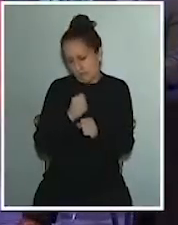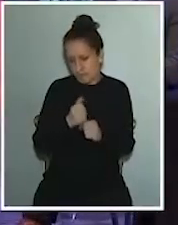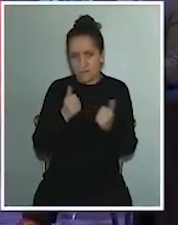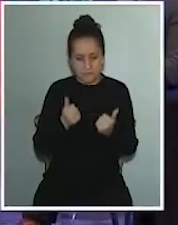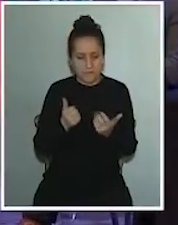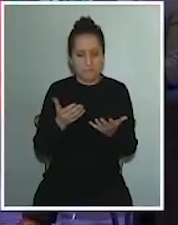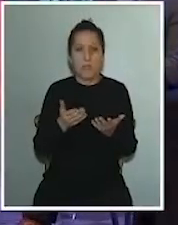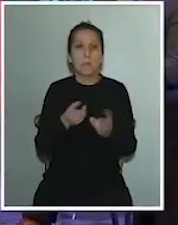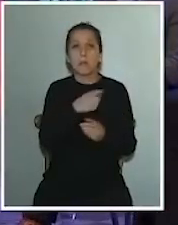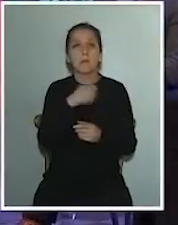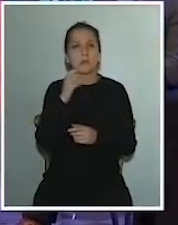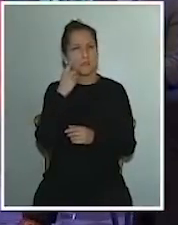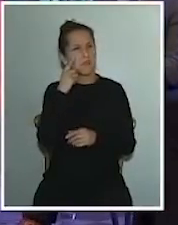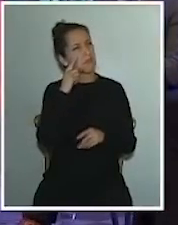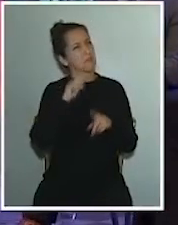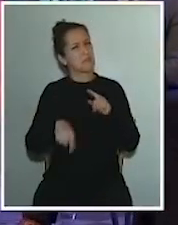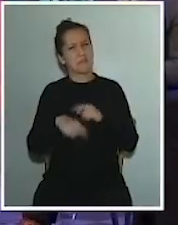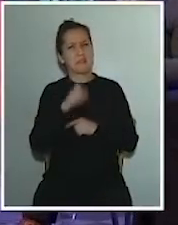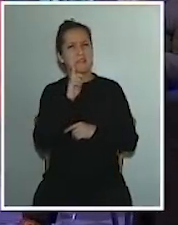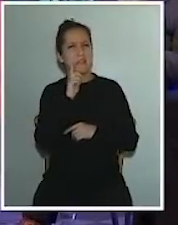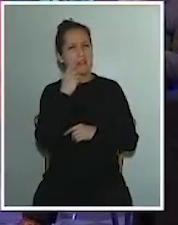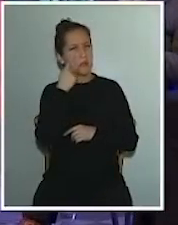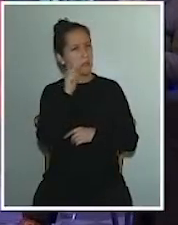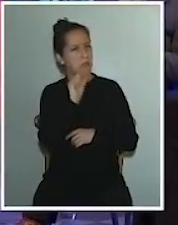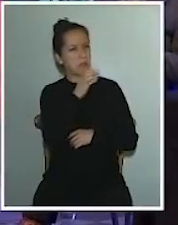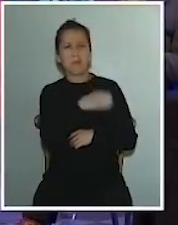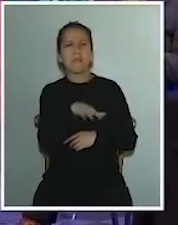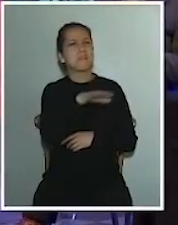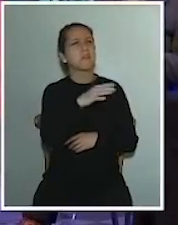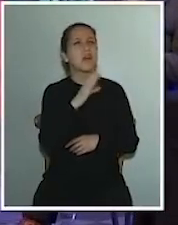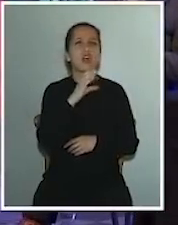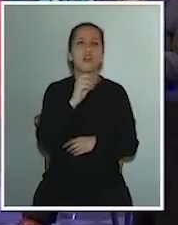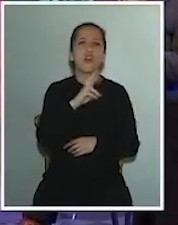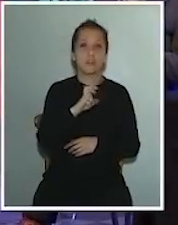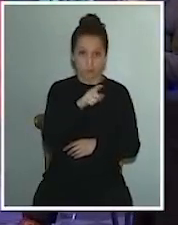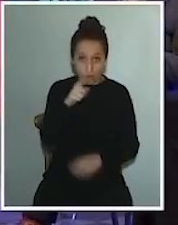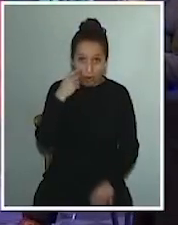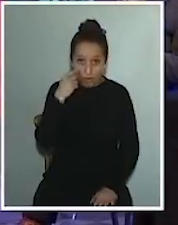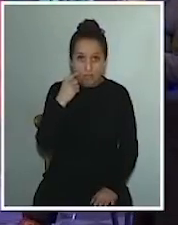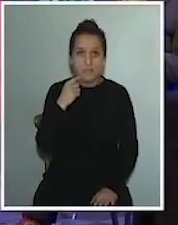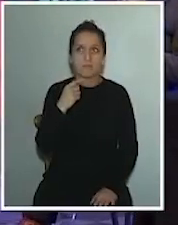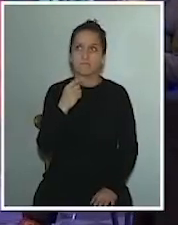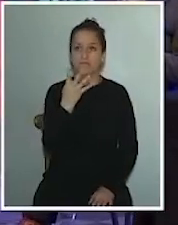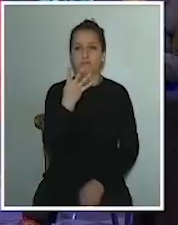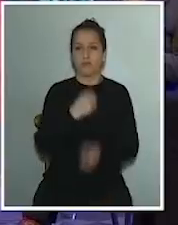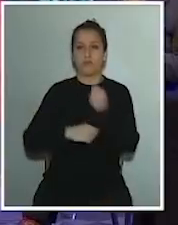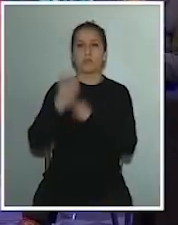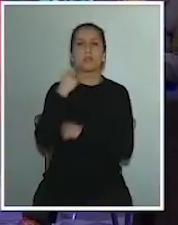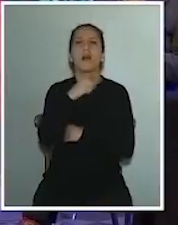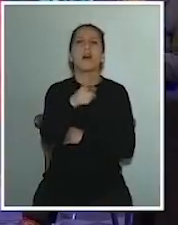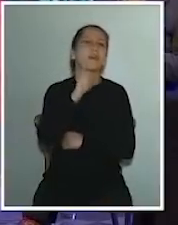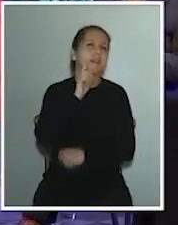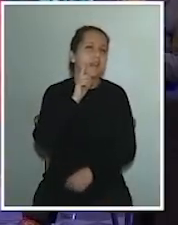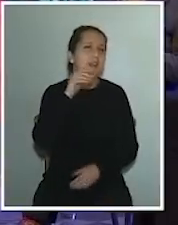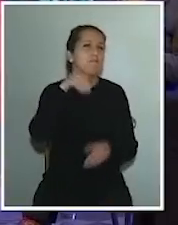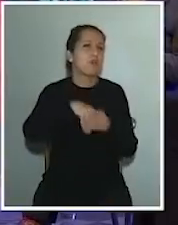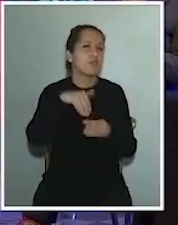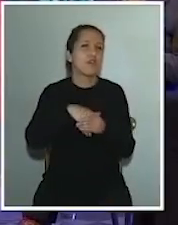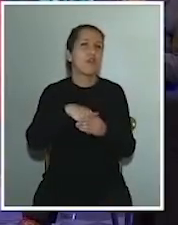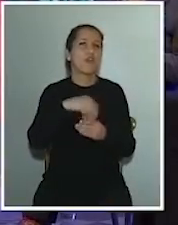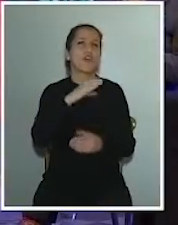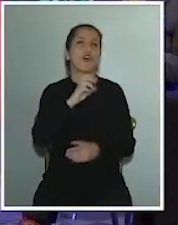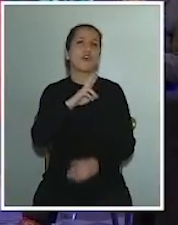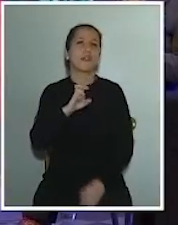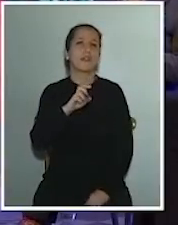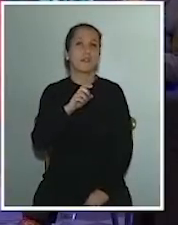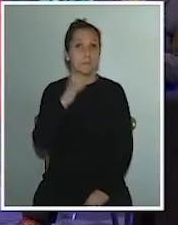son bastante desconocidos si nosotros le hacemos una pregunta a las personas Cuál fue el Core por el que votó hace cuatro años Yo creo que el 70%